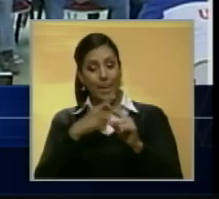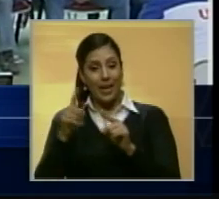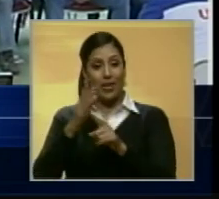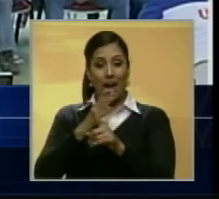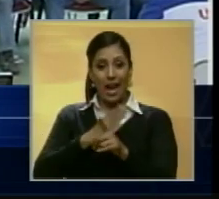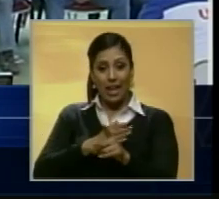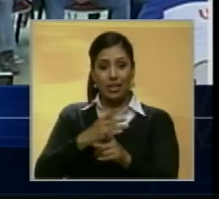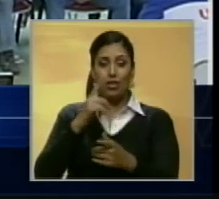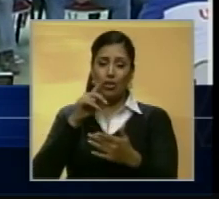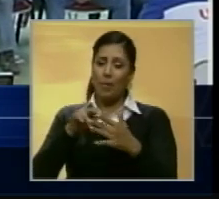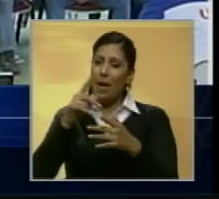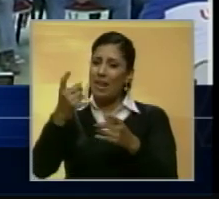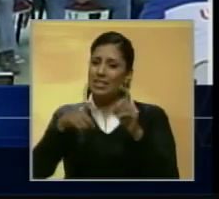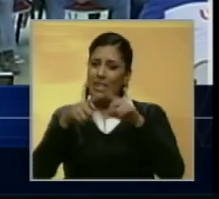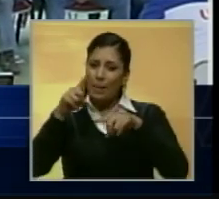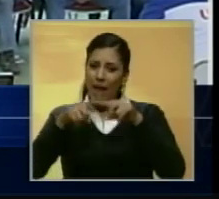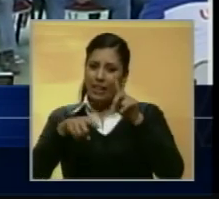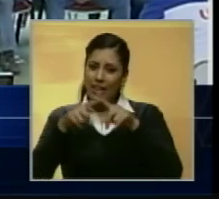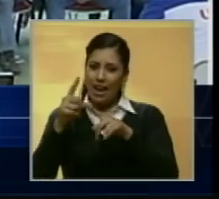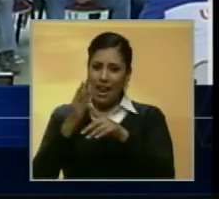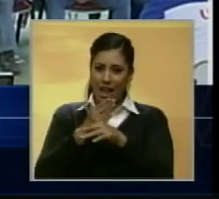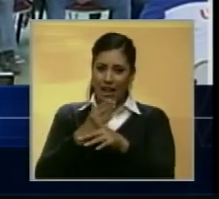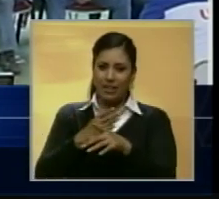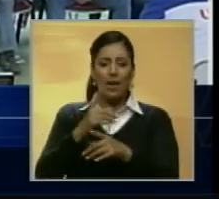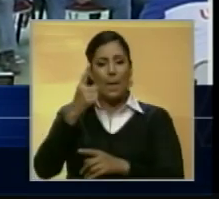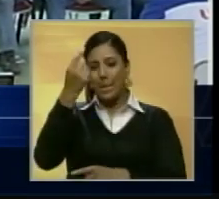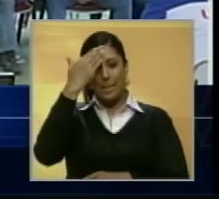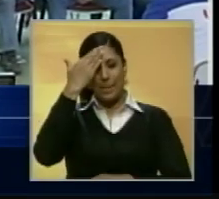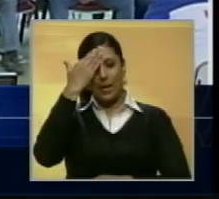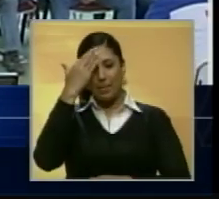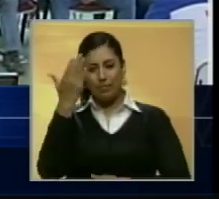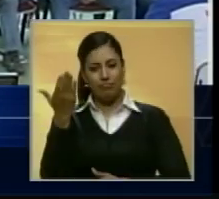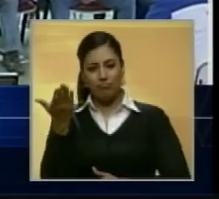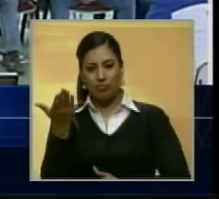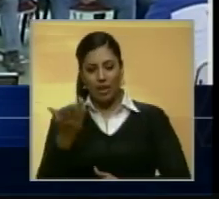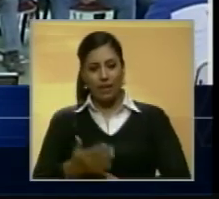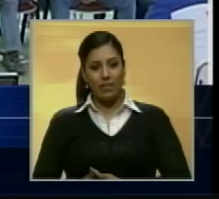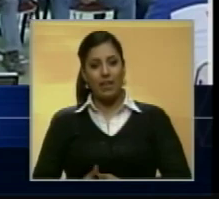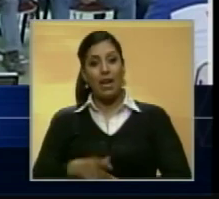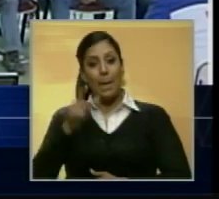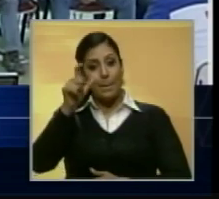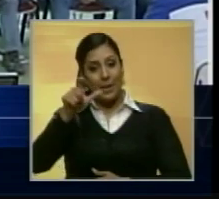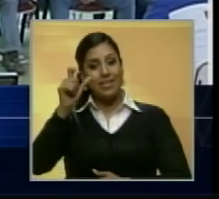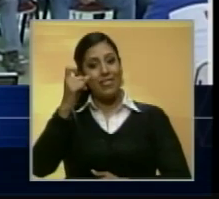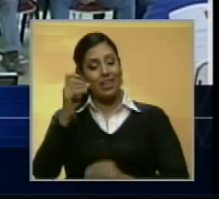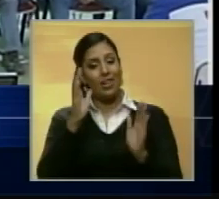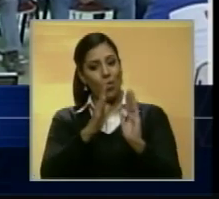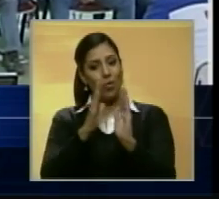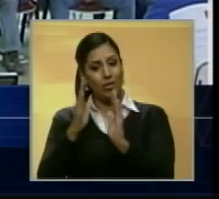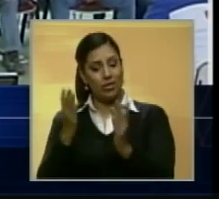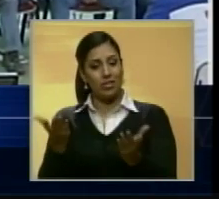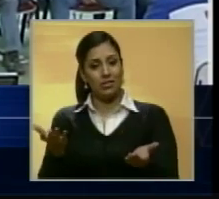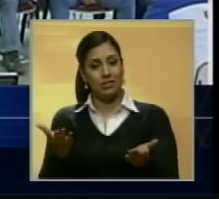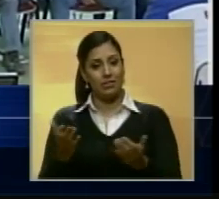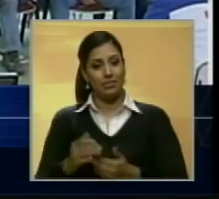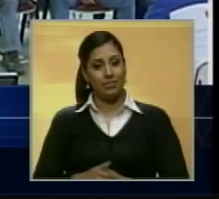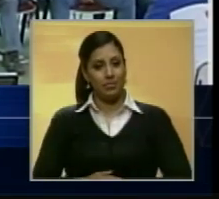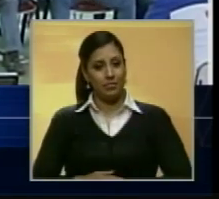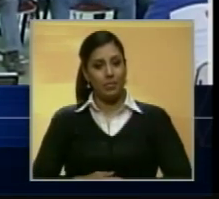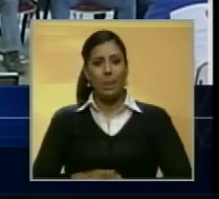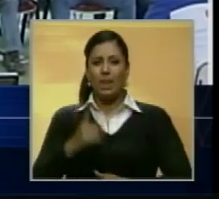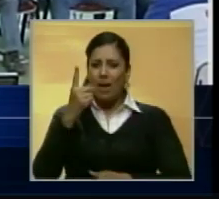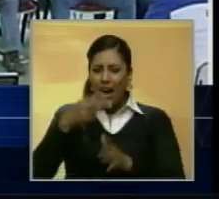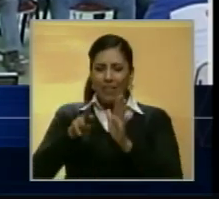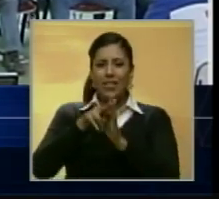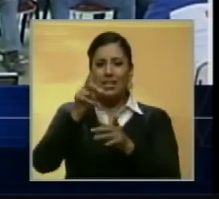ver los problemas materiales, lo primero es que la gente esté organizada. Muchas